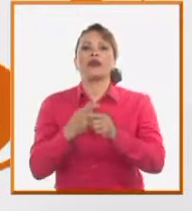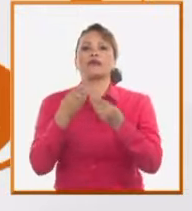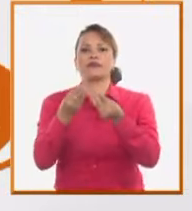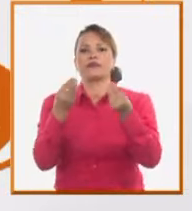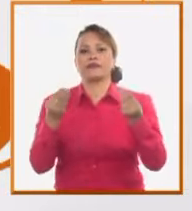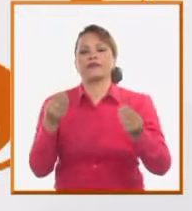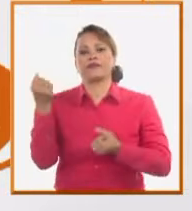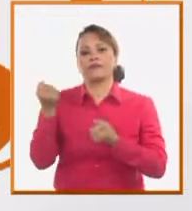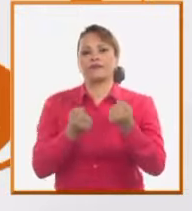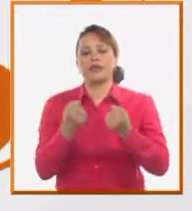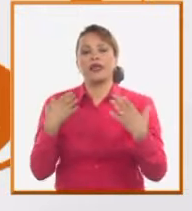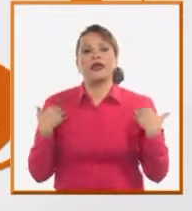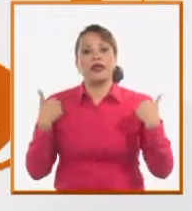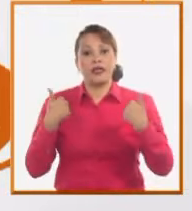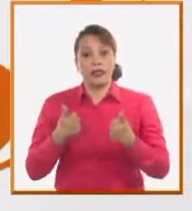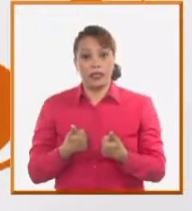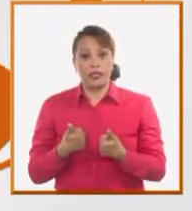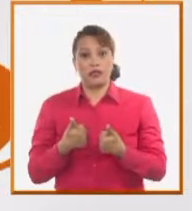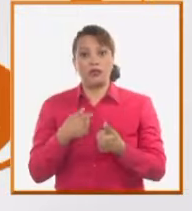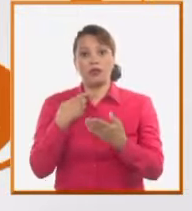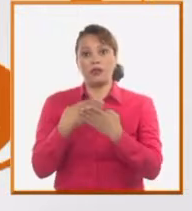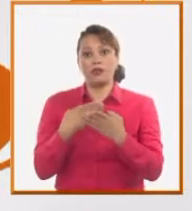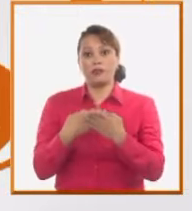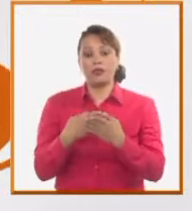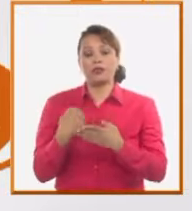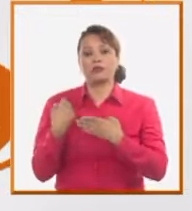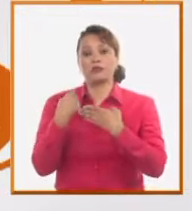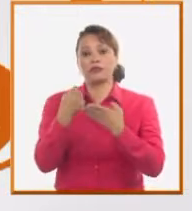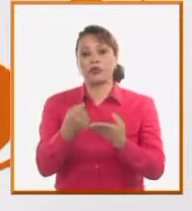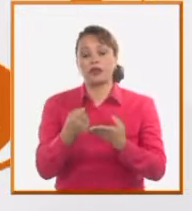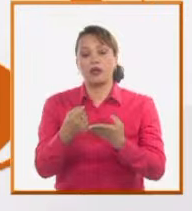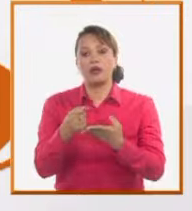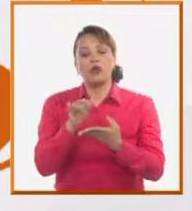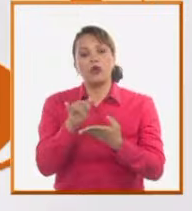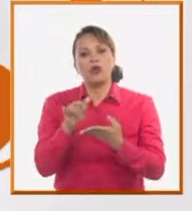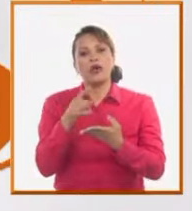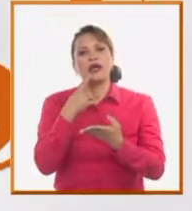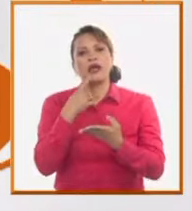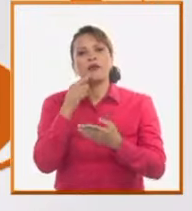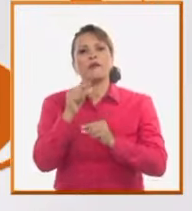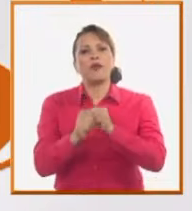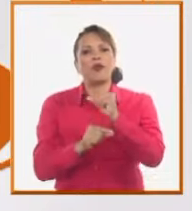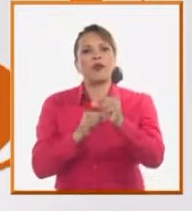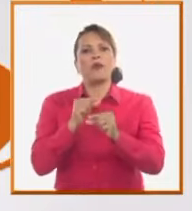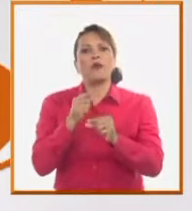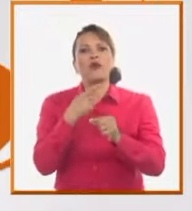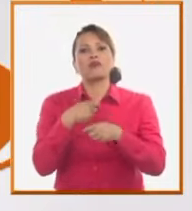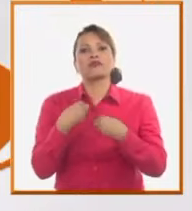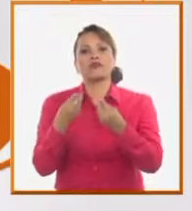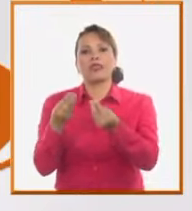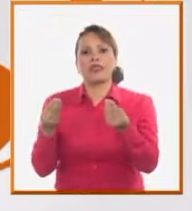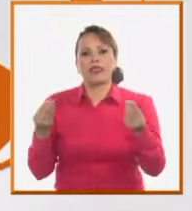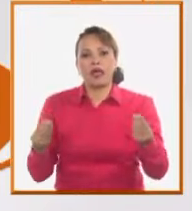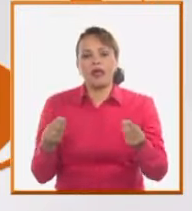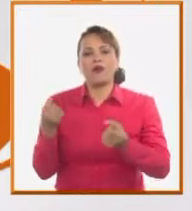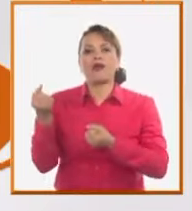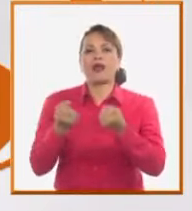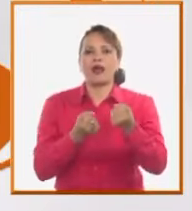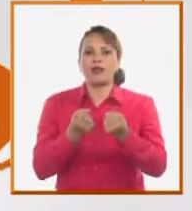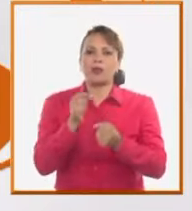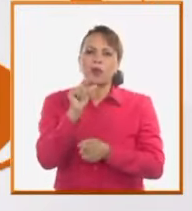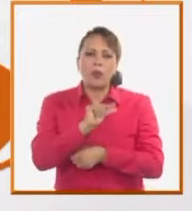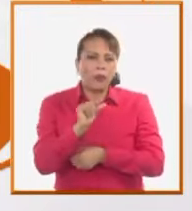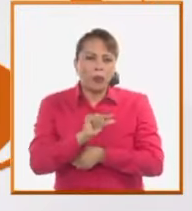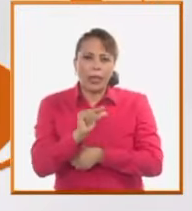El director Barbón, con su ayuda, y es que ha dado un poquito de carro que le han entregado, pero un poquito de